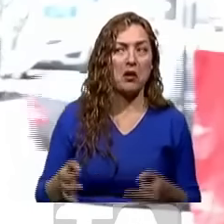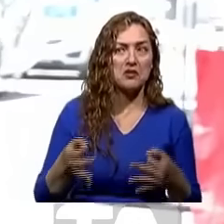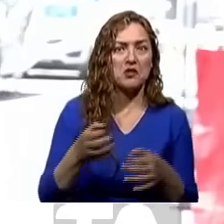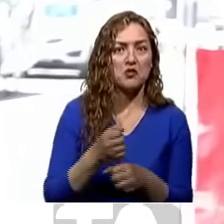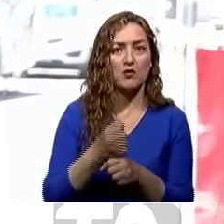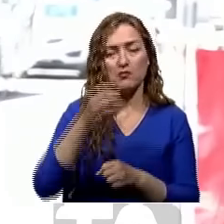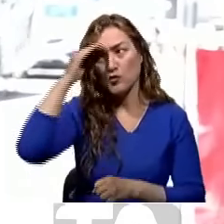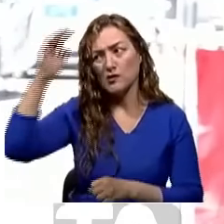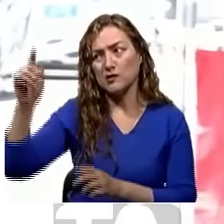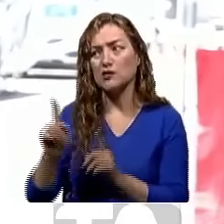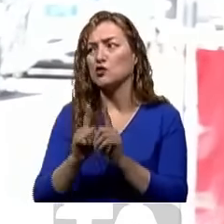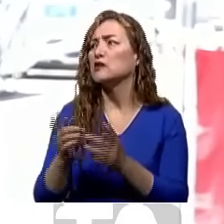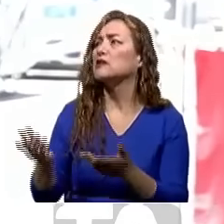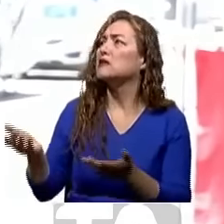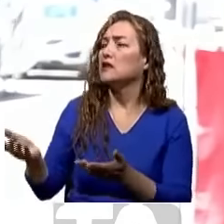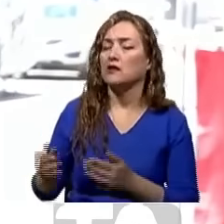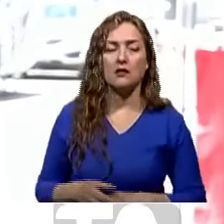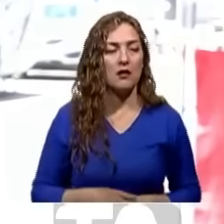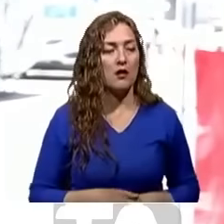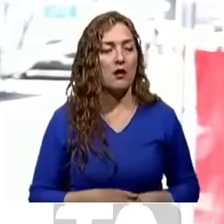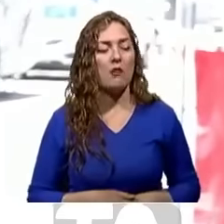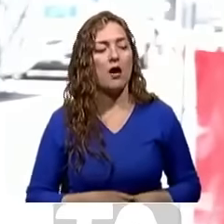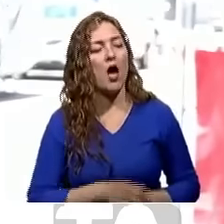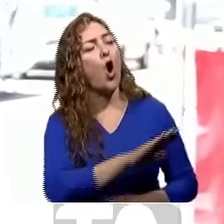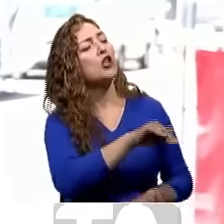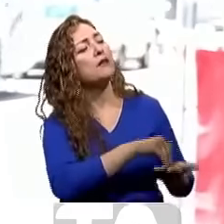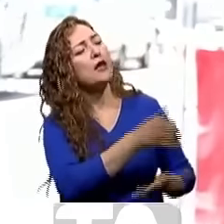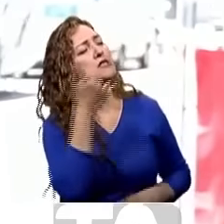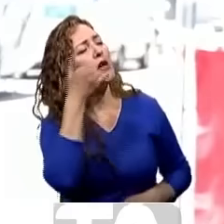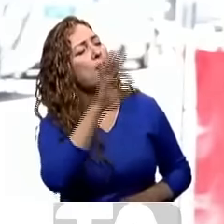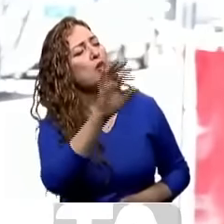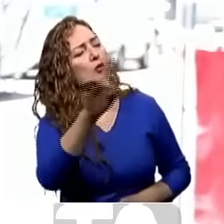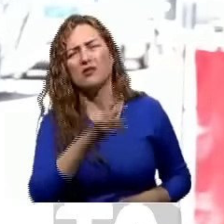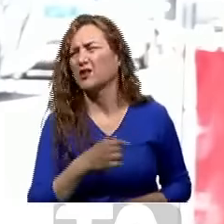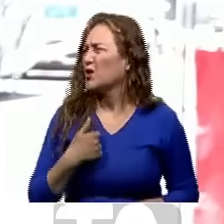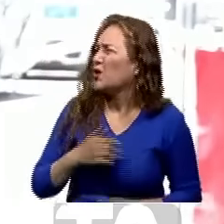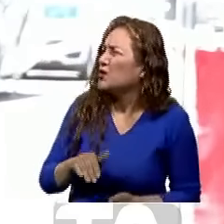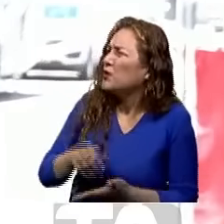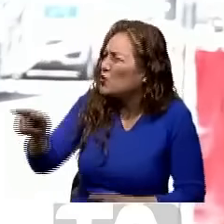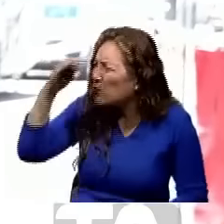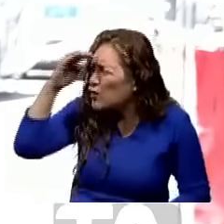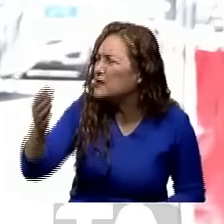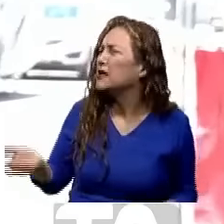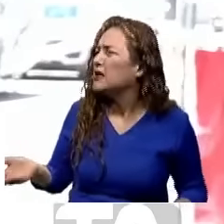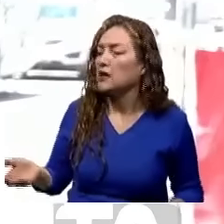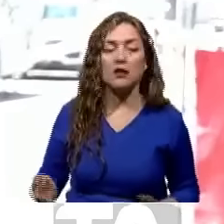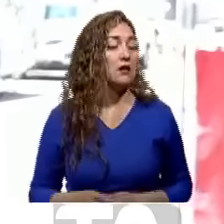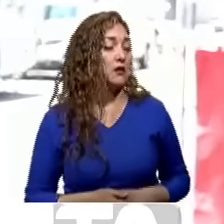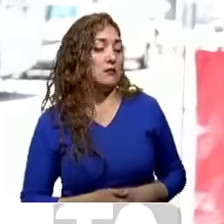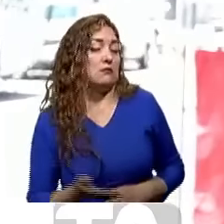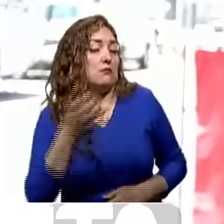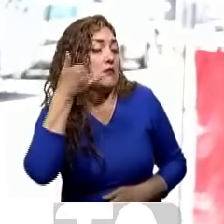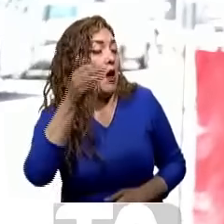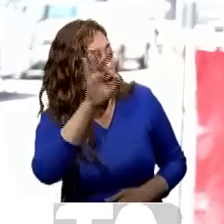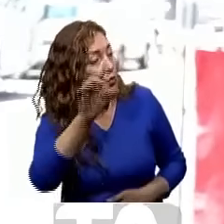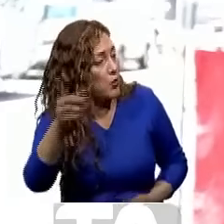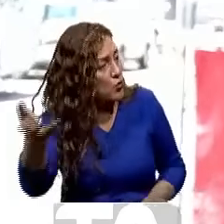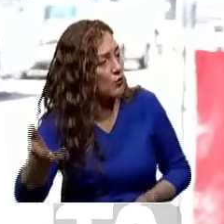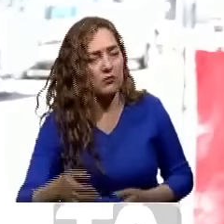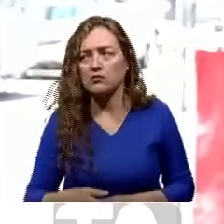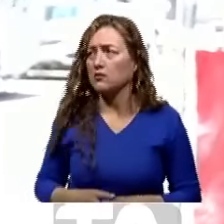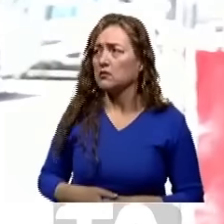con la policía me pidieron hacer un nuevo llamado al 911 y la verdad es que considero que fue un movimiento innecesario teniendo a la policía justamente